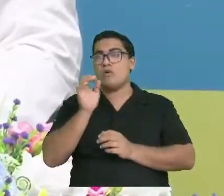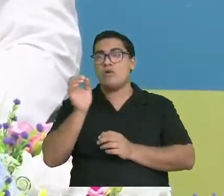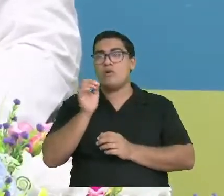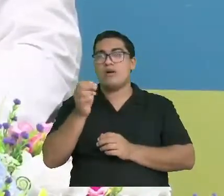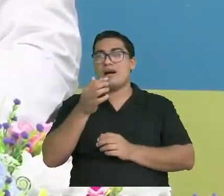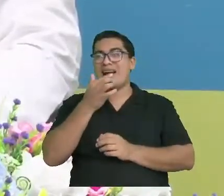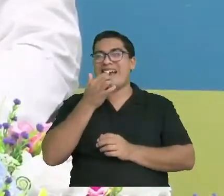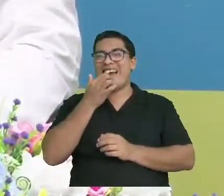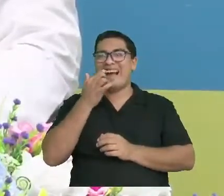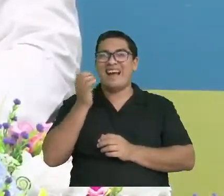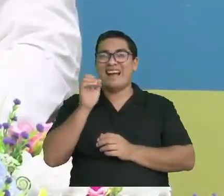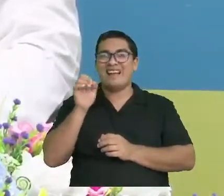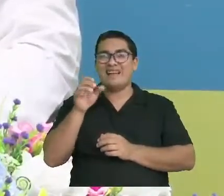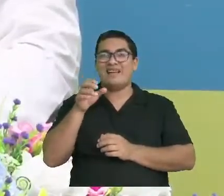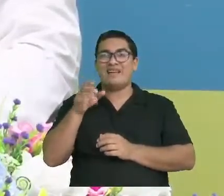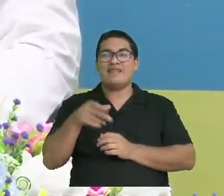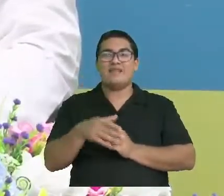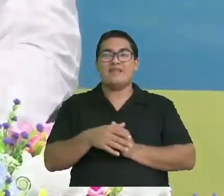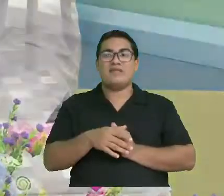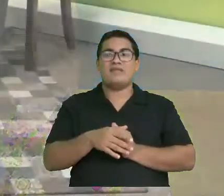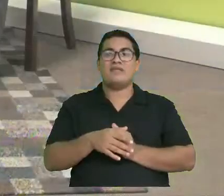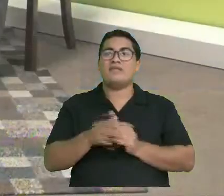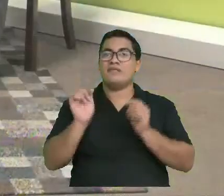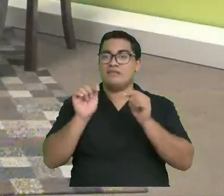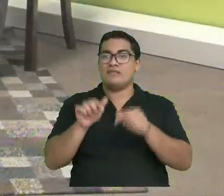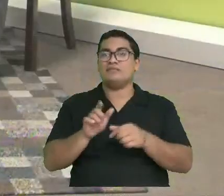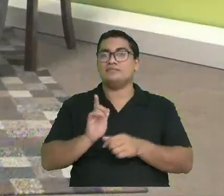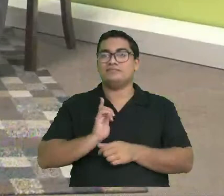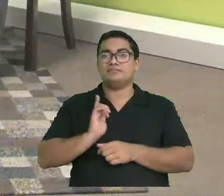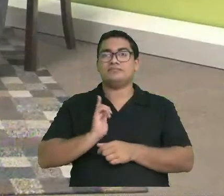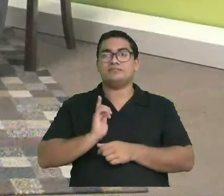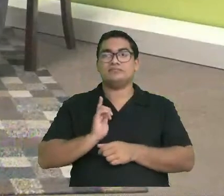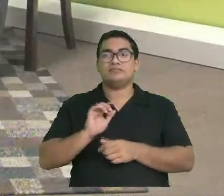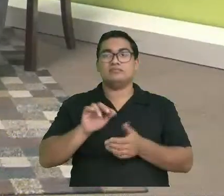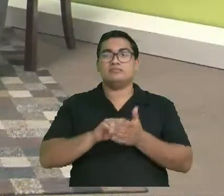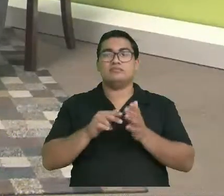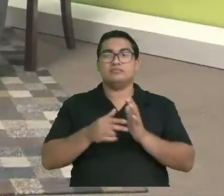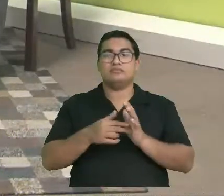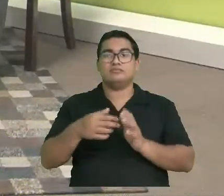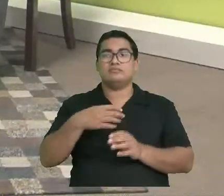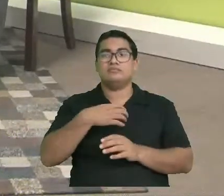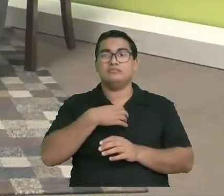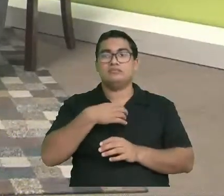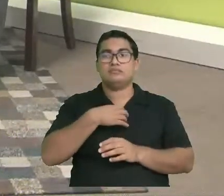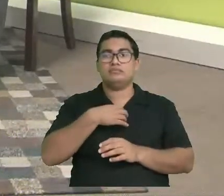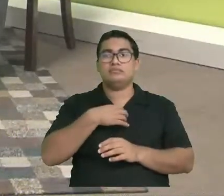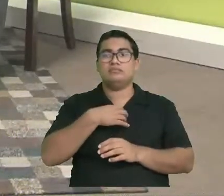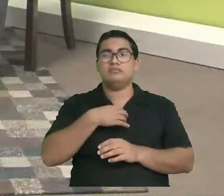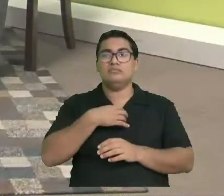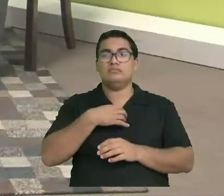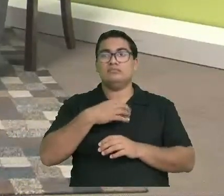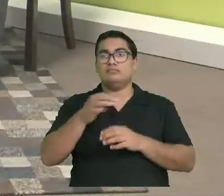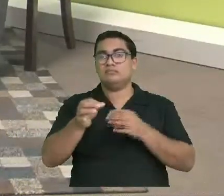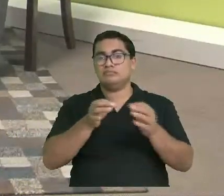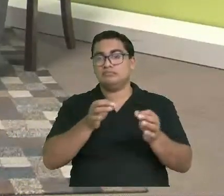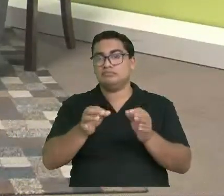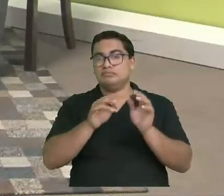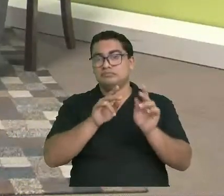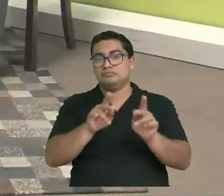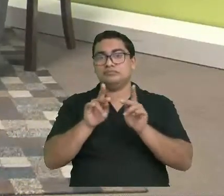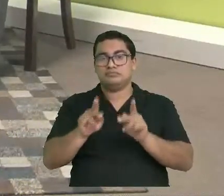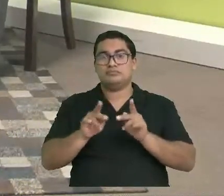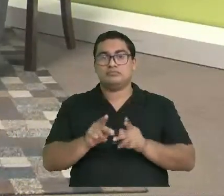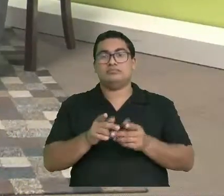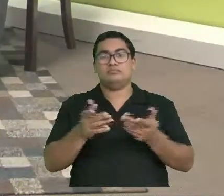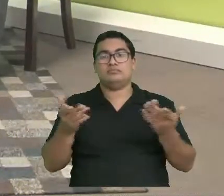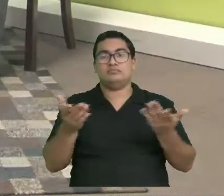dolor dental por el desgaste, y ahí es donde el clínico, nosotros, nos damos cuenta y le explicamos al paciente: mire, usted tiene el